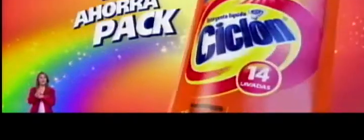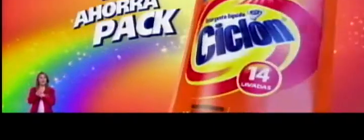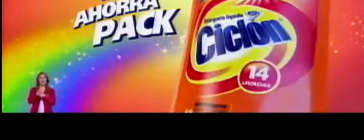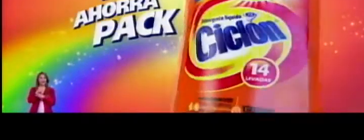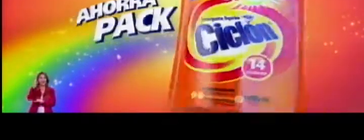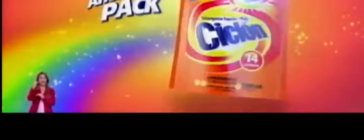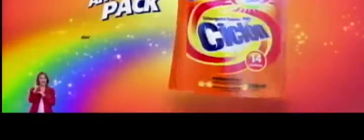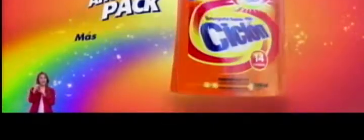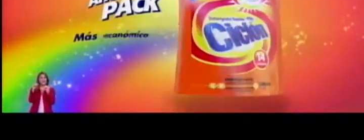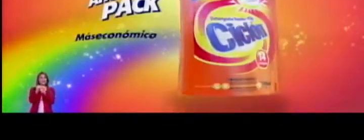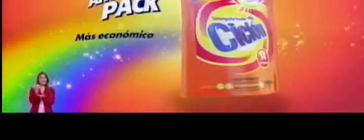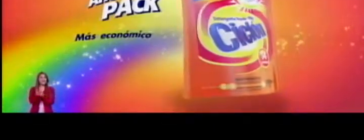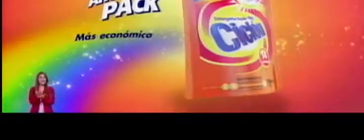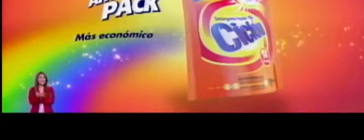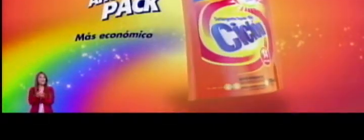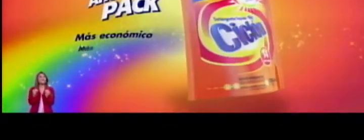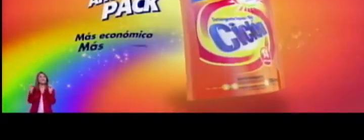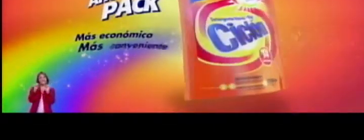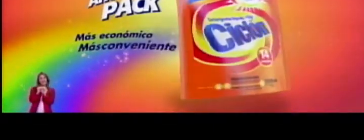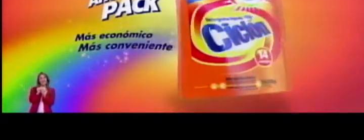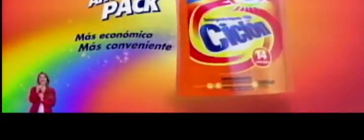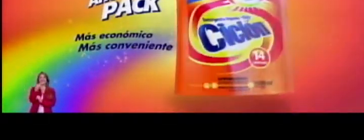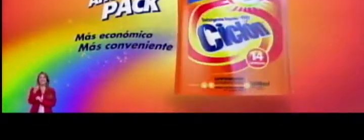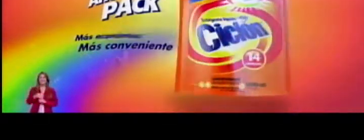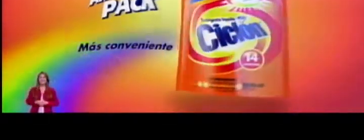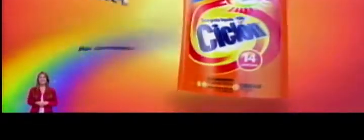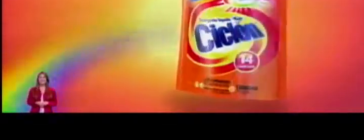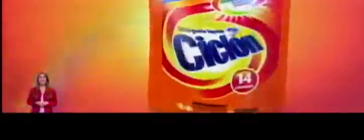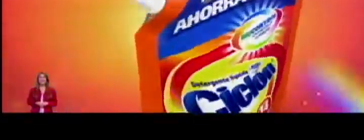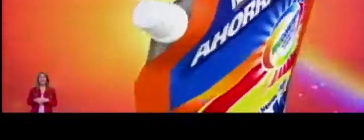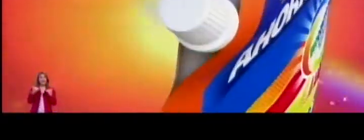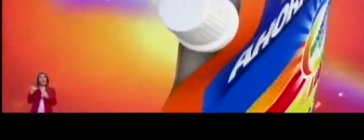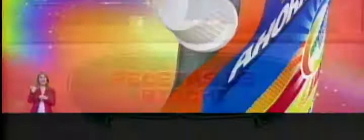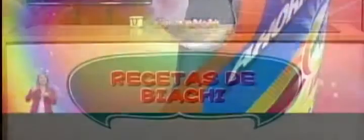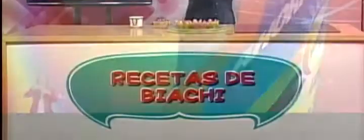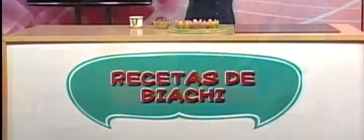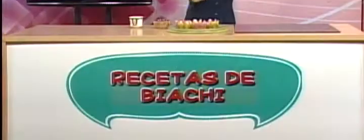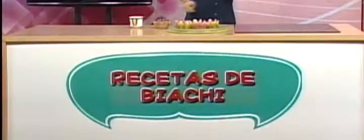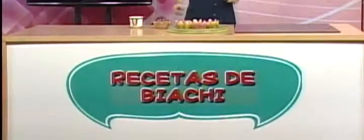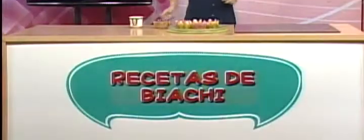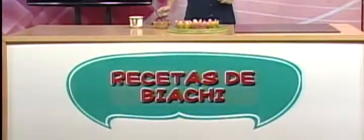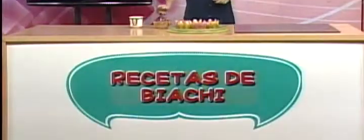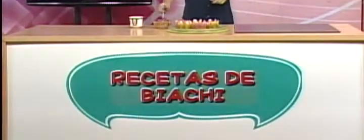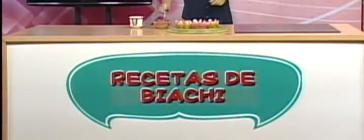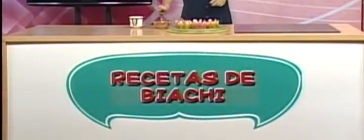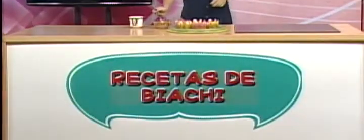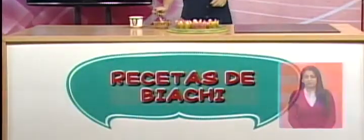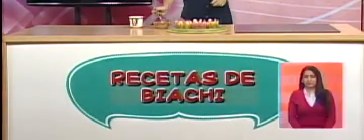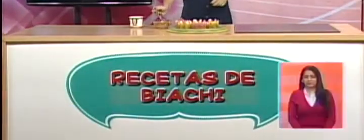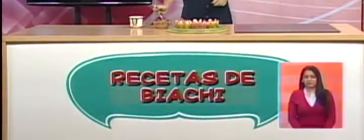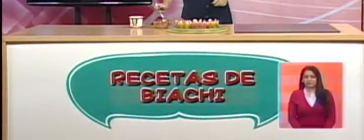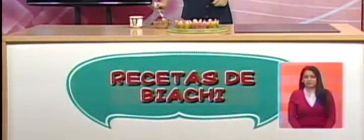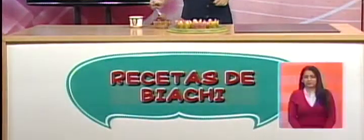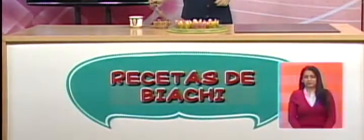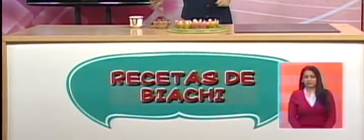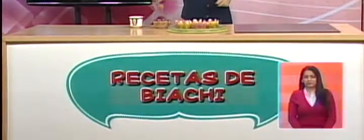con ciclón detergente líquido, ciclón, el mundo es full color. Miren,